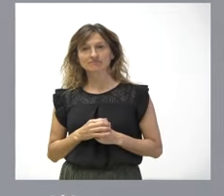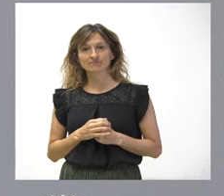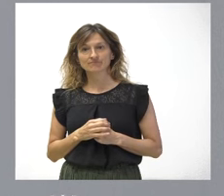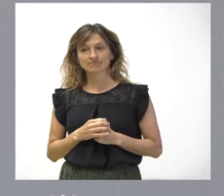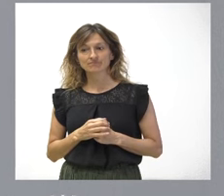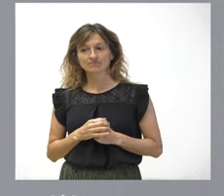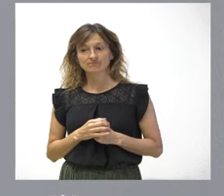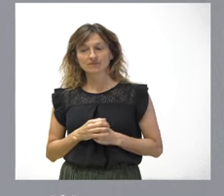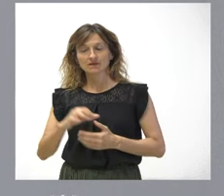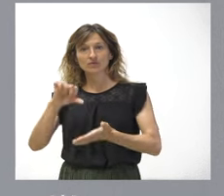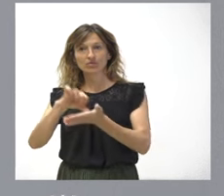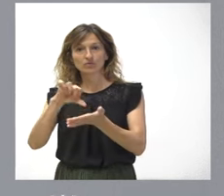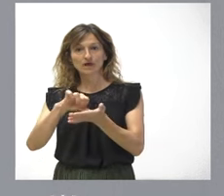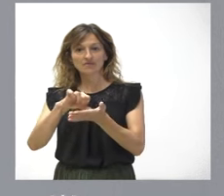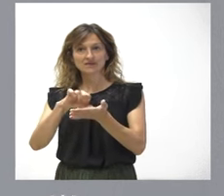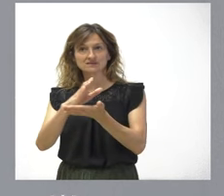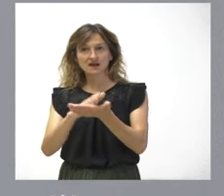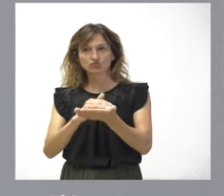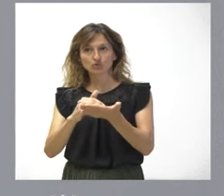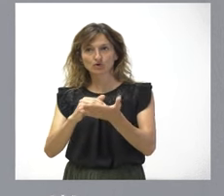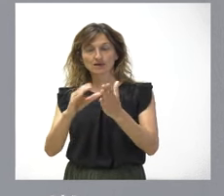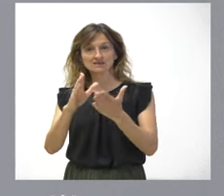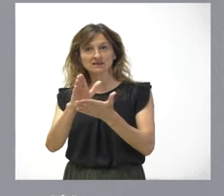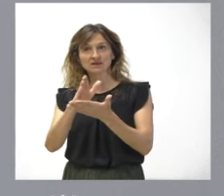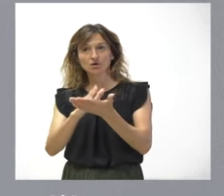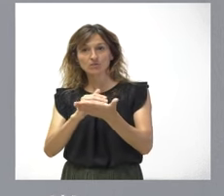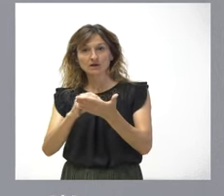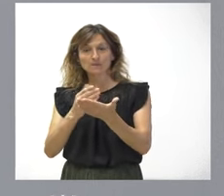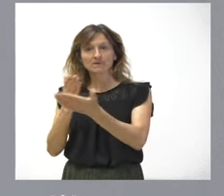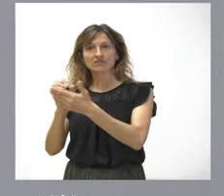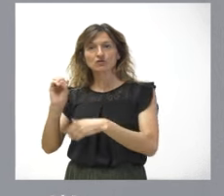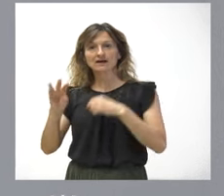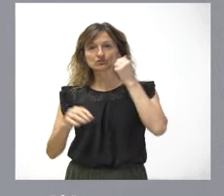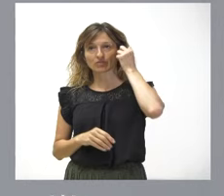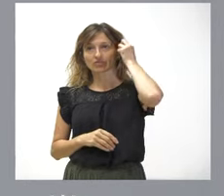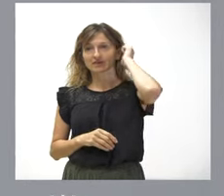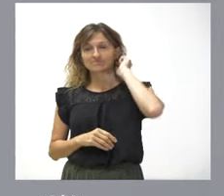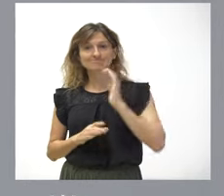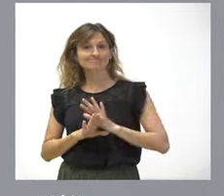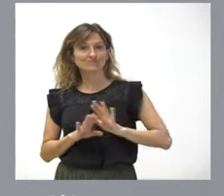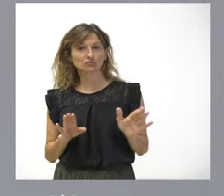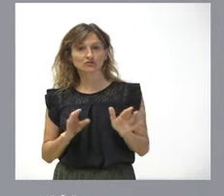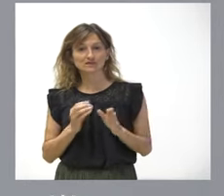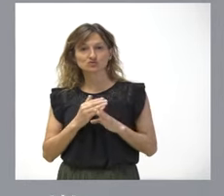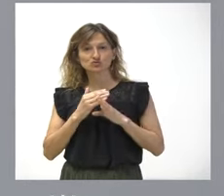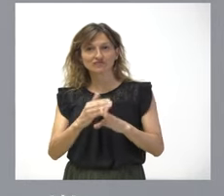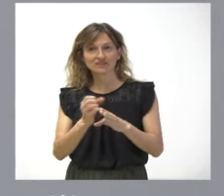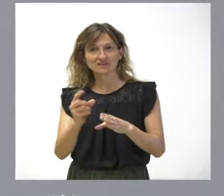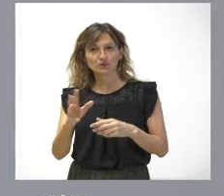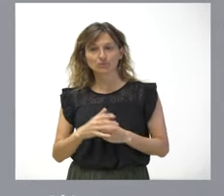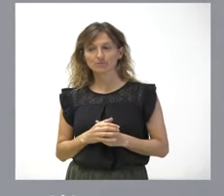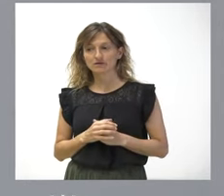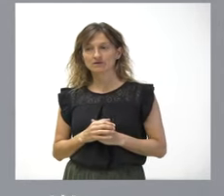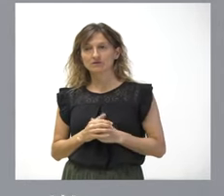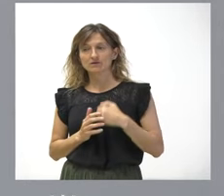entre ciudades autónomas y comunidades autónomas creo que lo han un total de 14 con lo cual es un número más que suficiente para